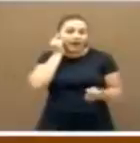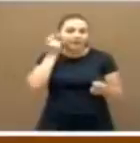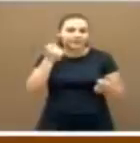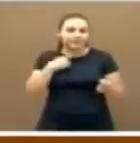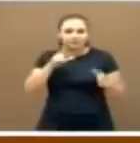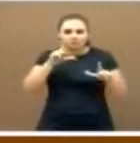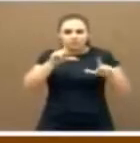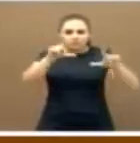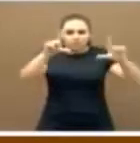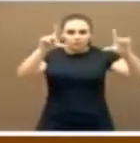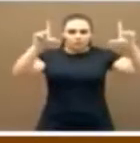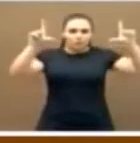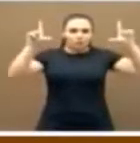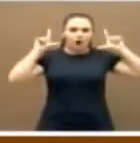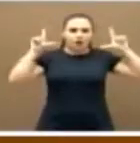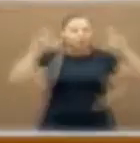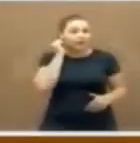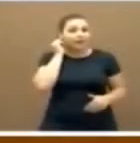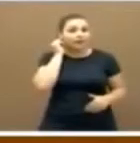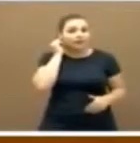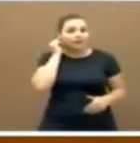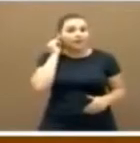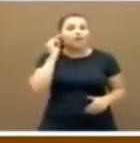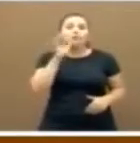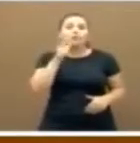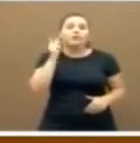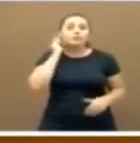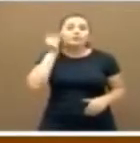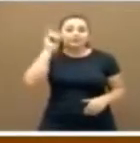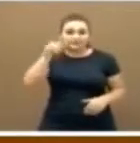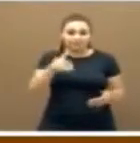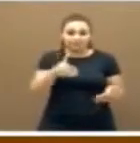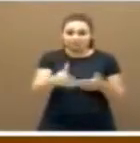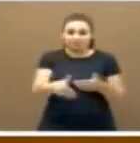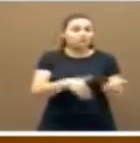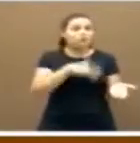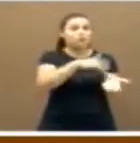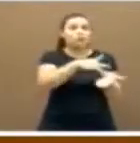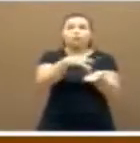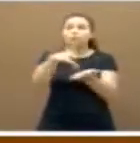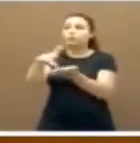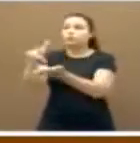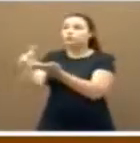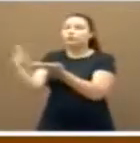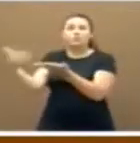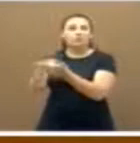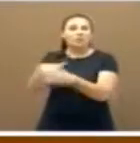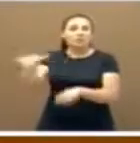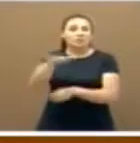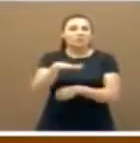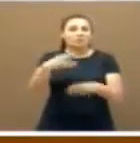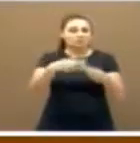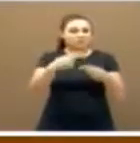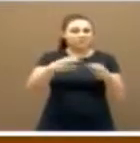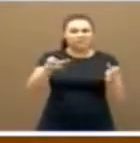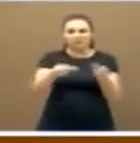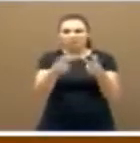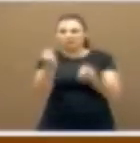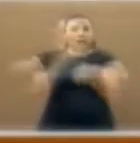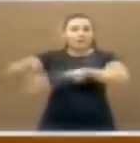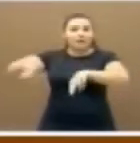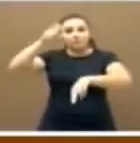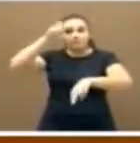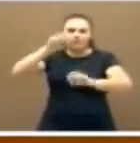de su propio destino, y hoy es una realidad. La mujer está presente a lo largo y ancho de toda la vida política, social y económica de nuestra